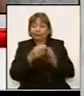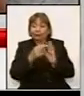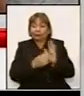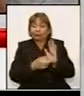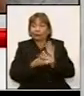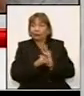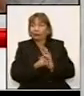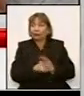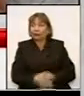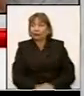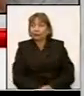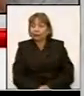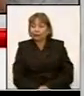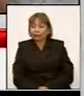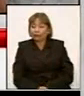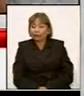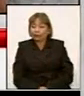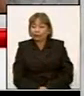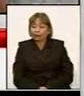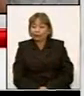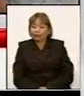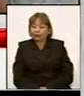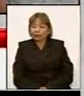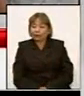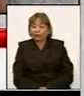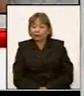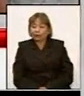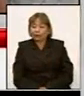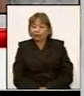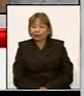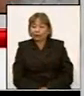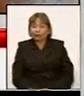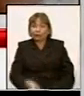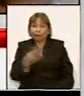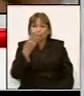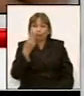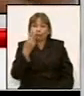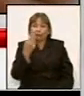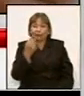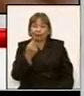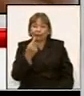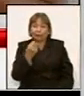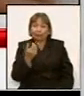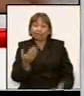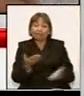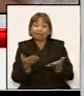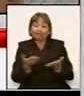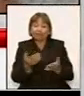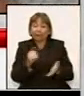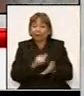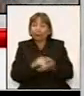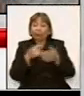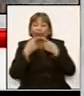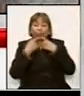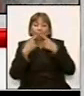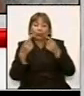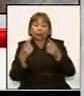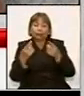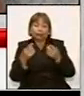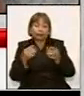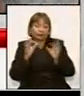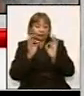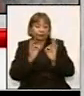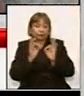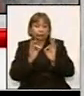de ley en el que el proyecto de ley 4211, en el que declara de atención y